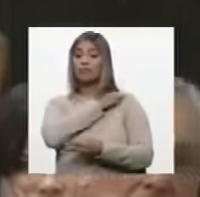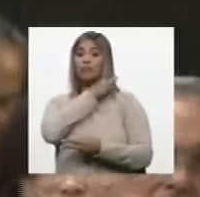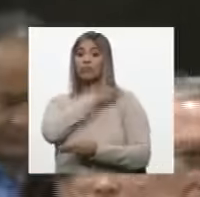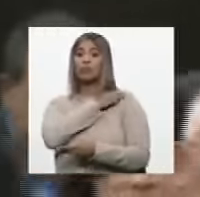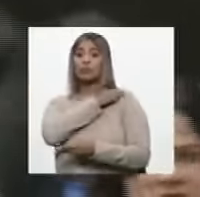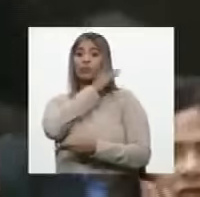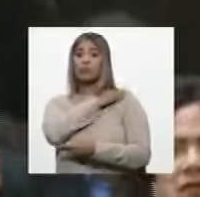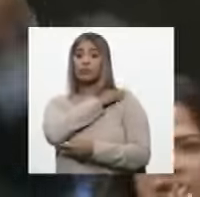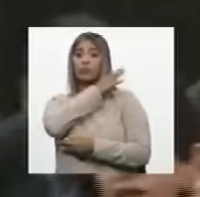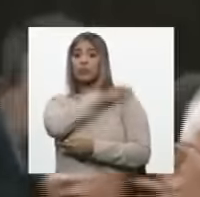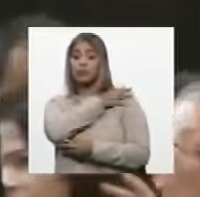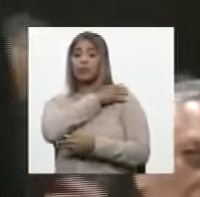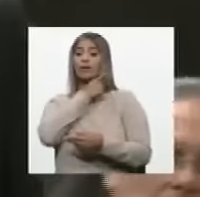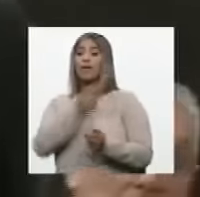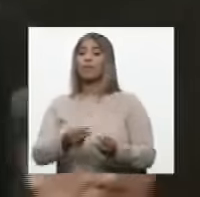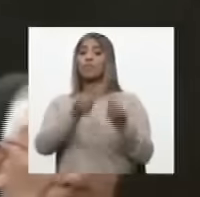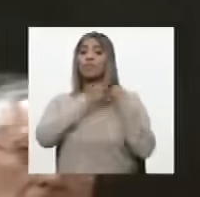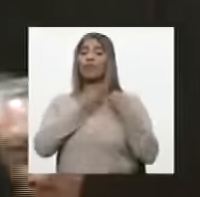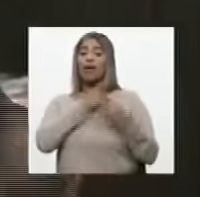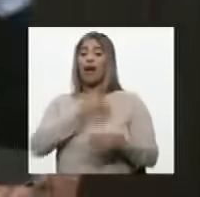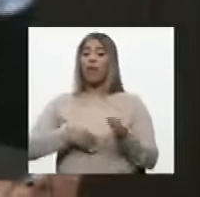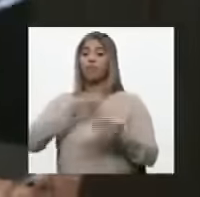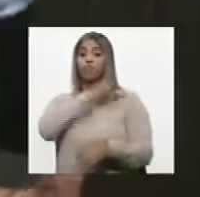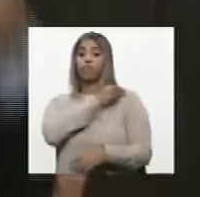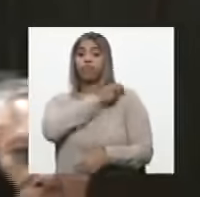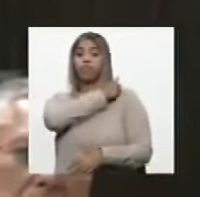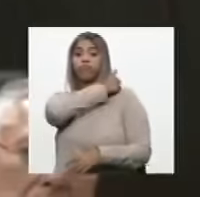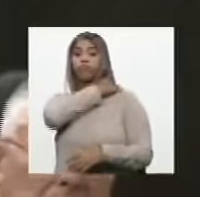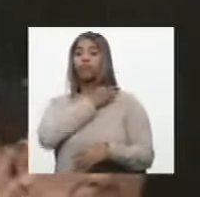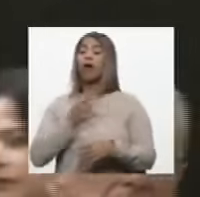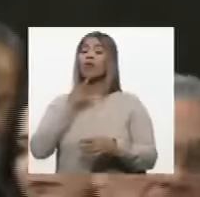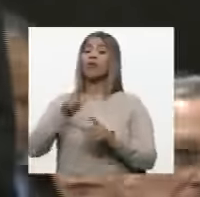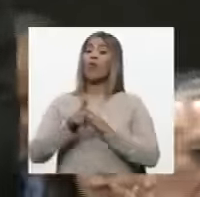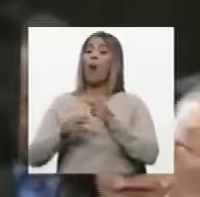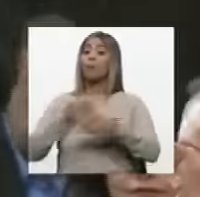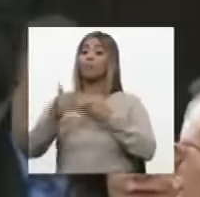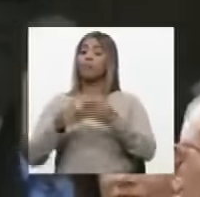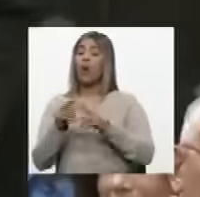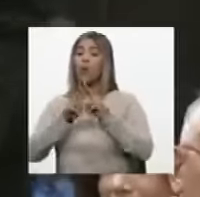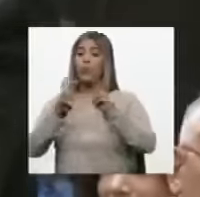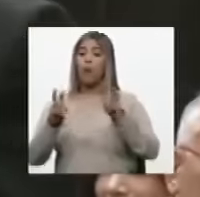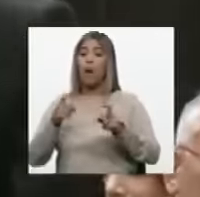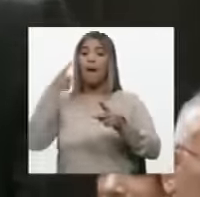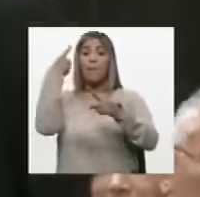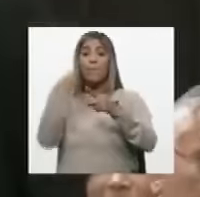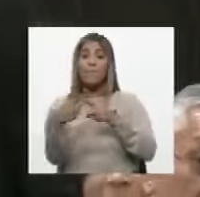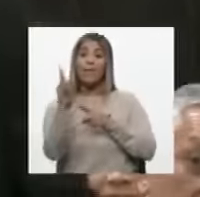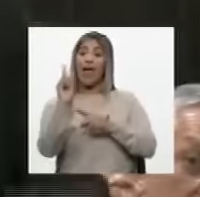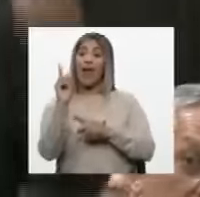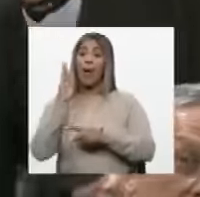coroneles, generales, que le tocaba censo dentro del proceso de modernización. Pero